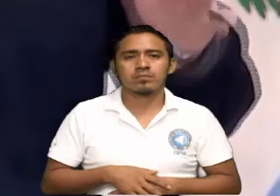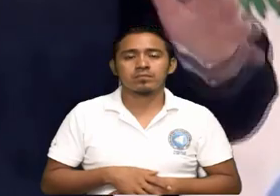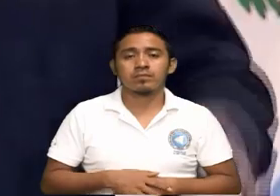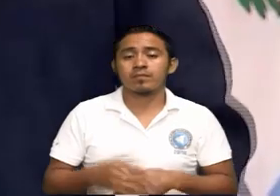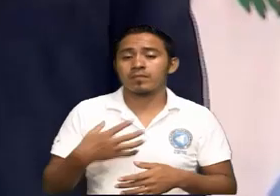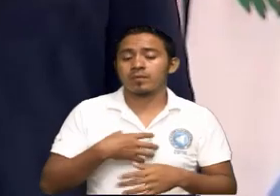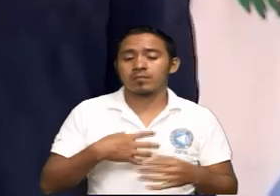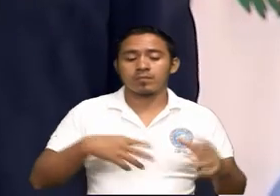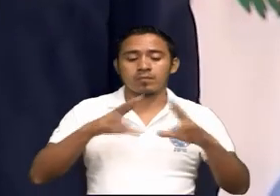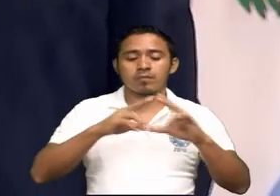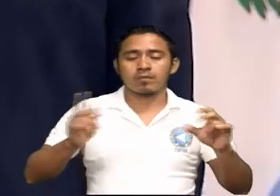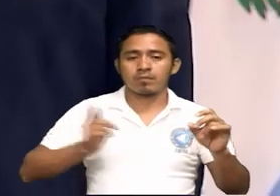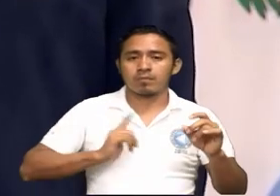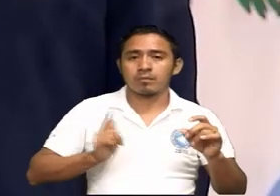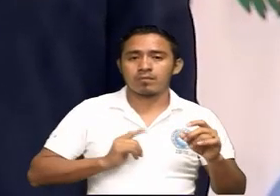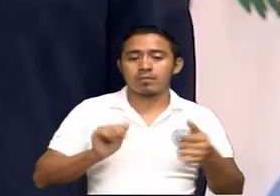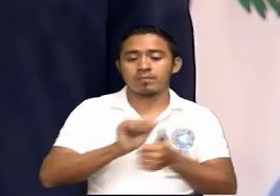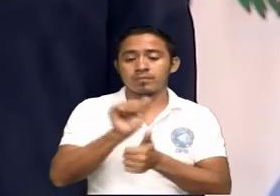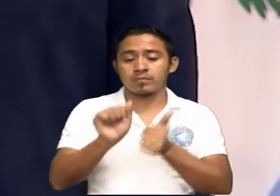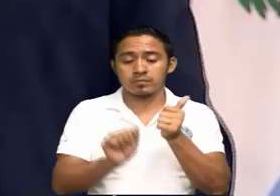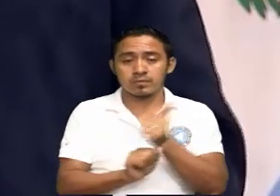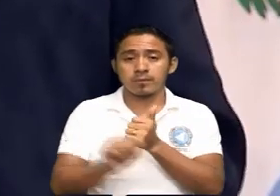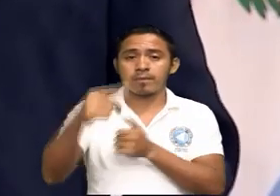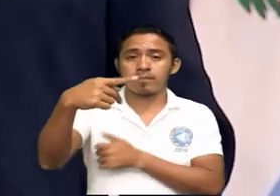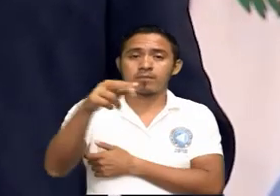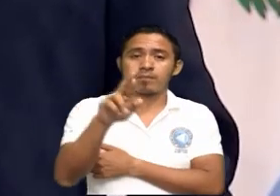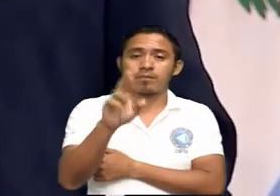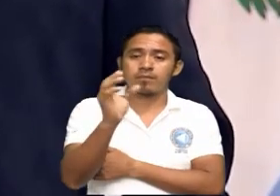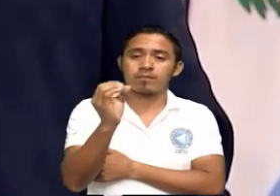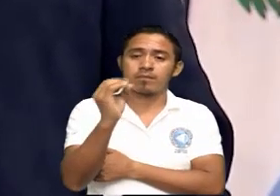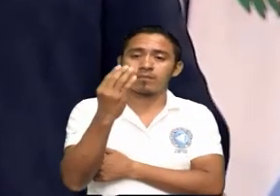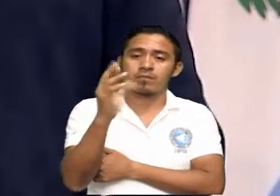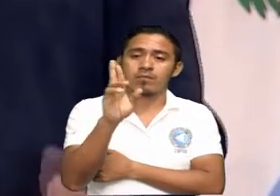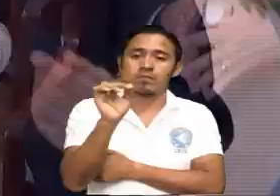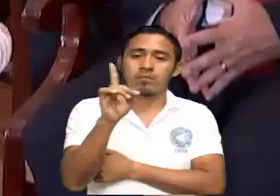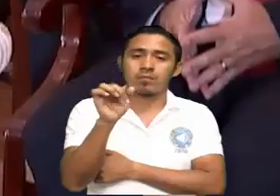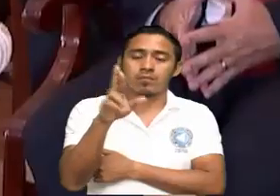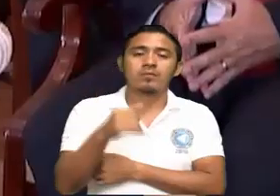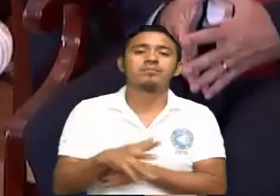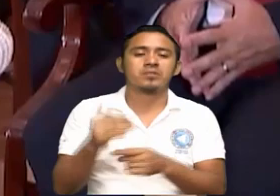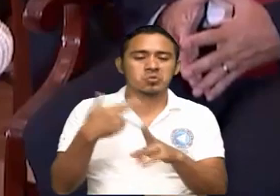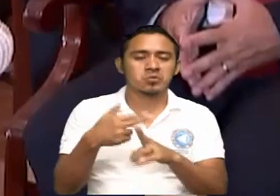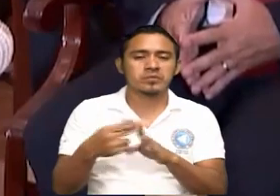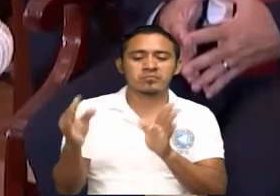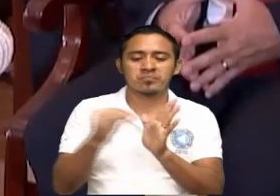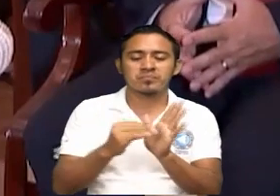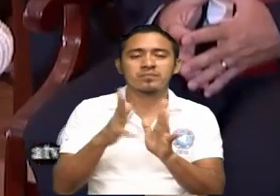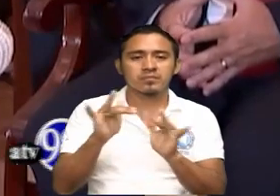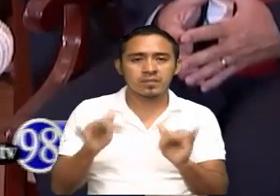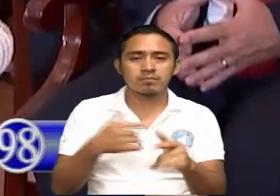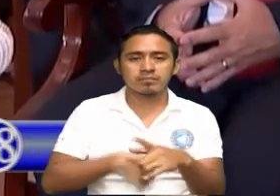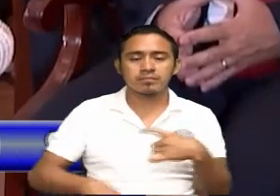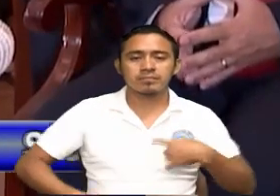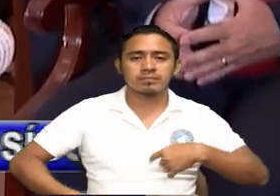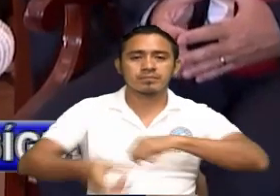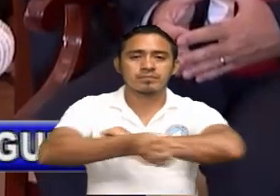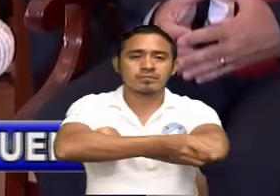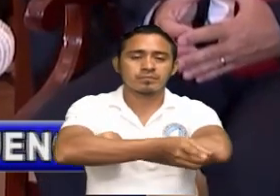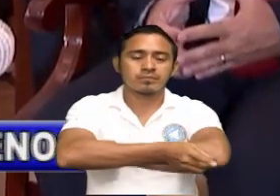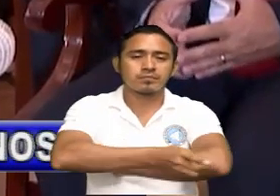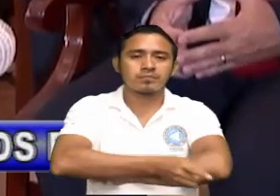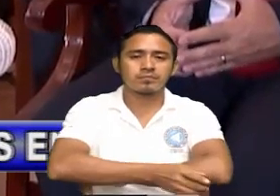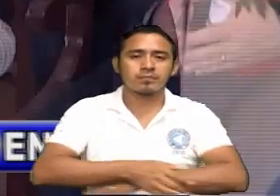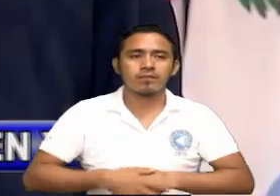Nuestro país contará con un nuevo subprocurador general de la República. El nombramiento fue hecho por el presidente del país, comandante Daniel